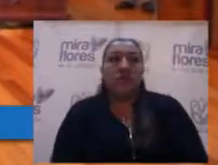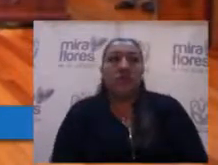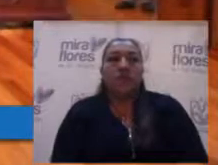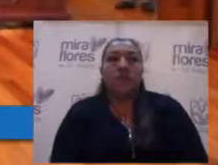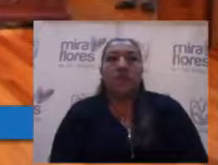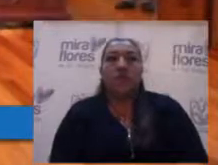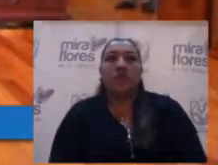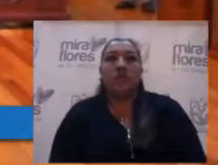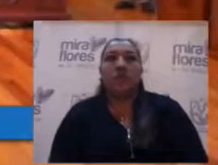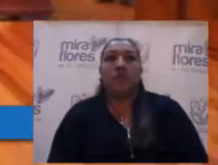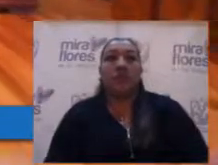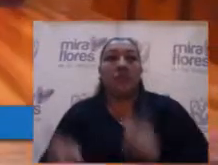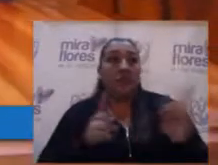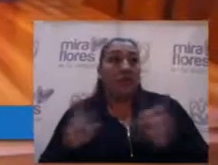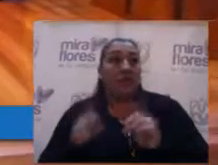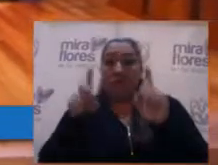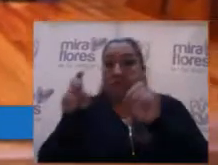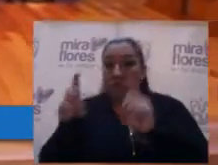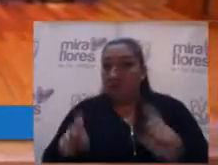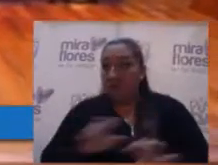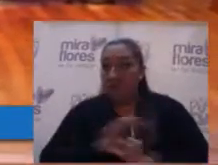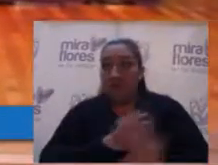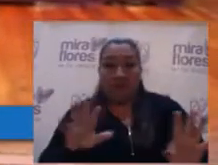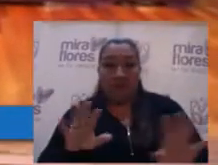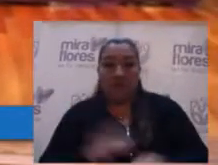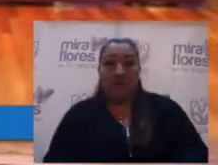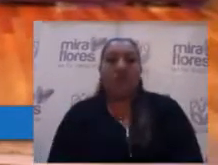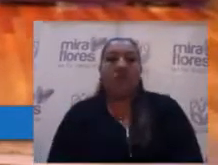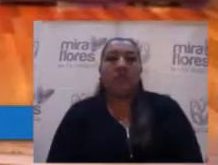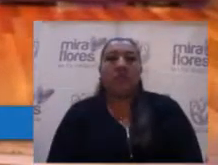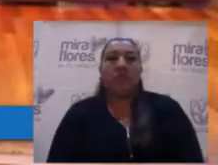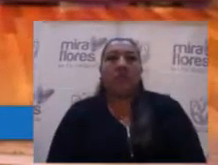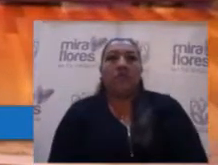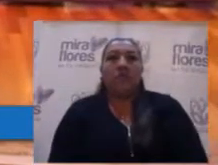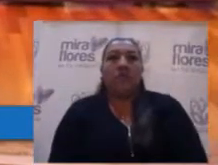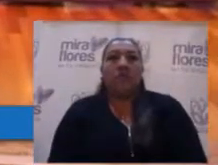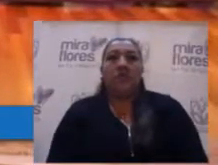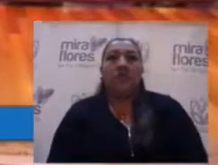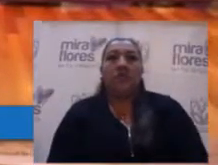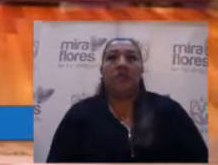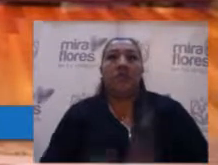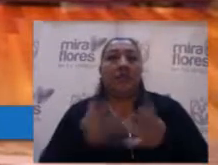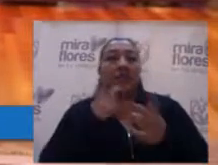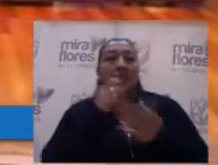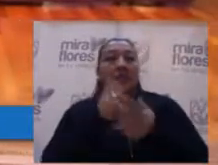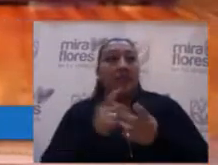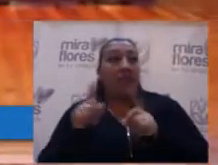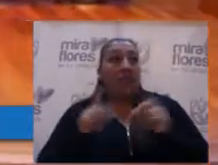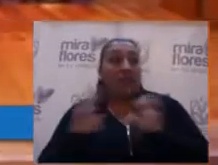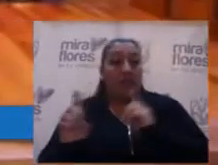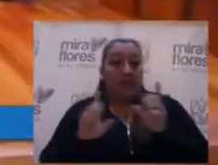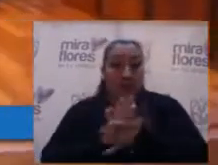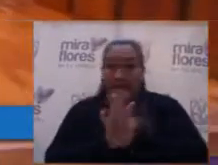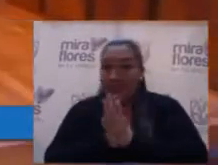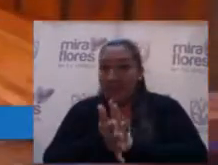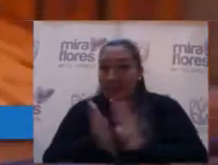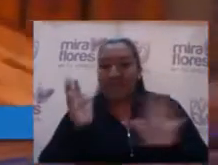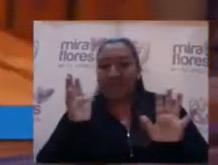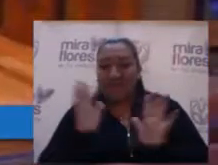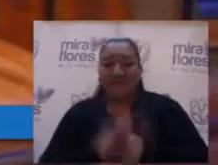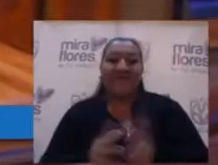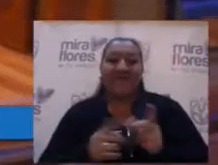Al debate. No viene con dictamen esta propuesta. ¿Hay algo que debatir? Nada que